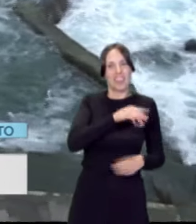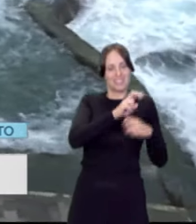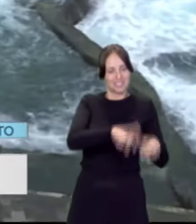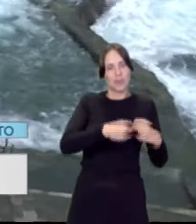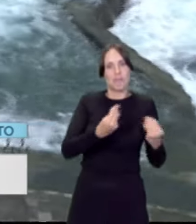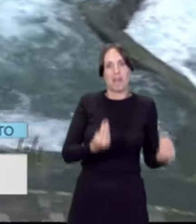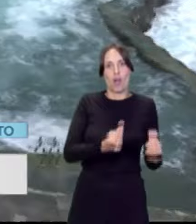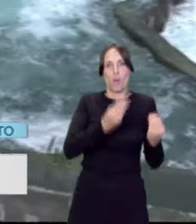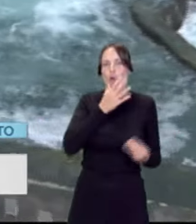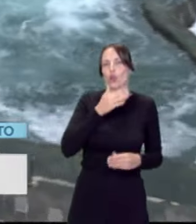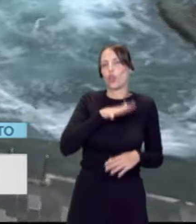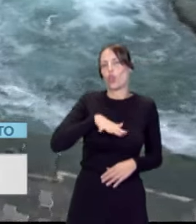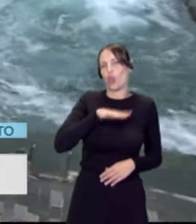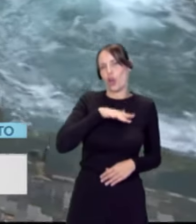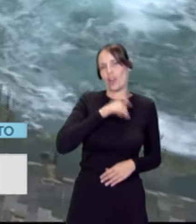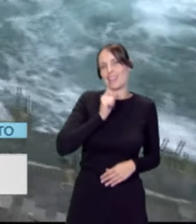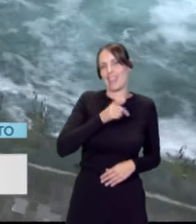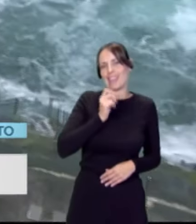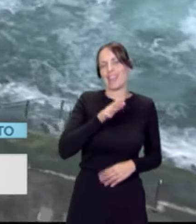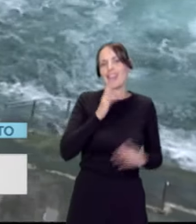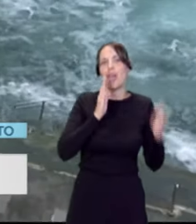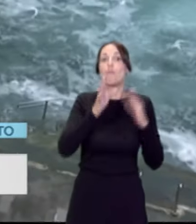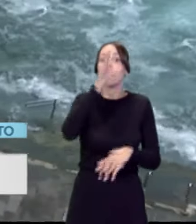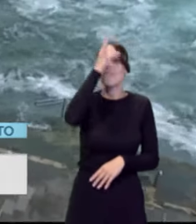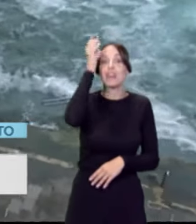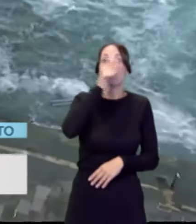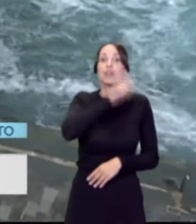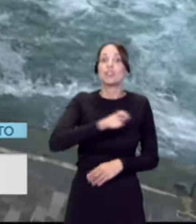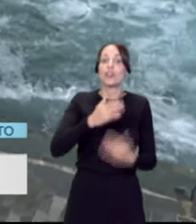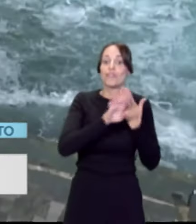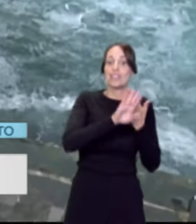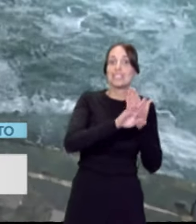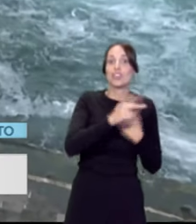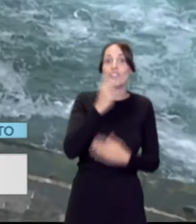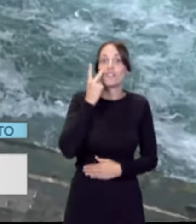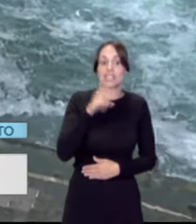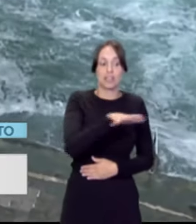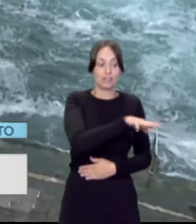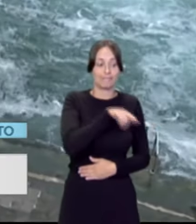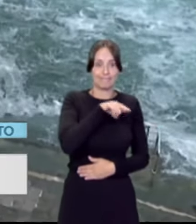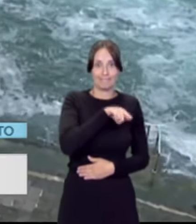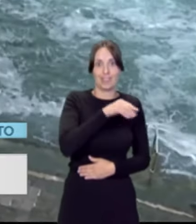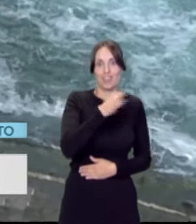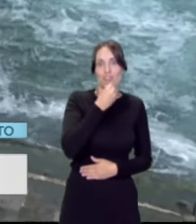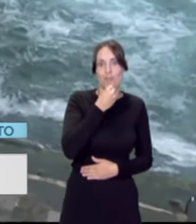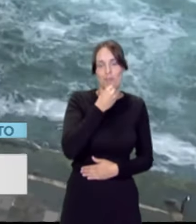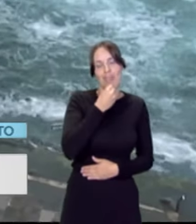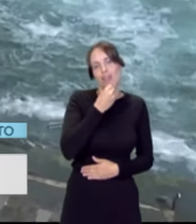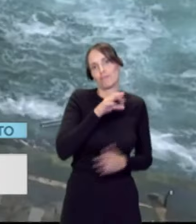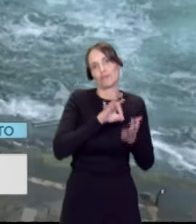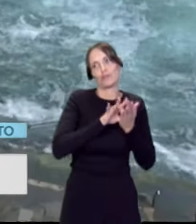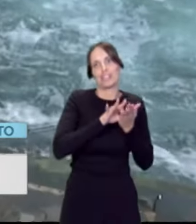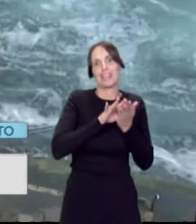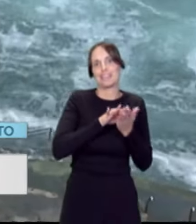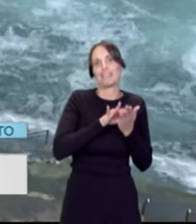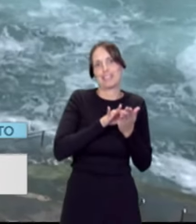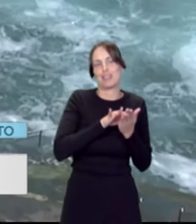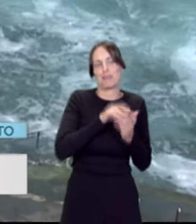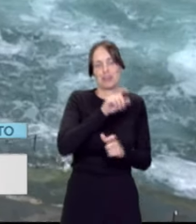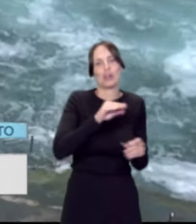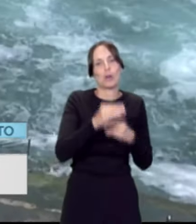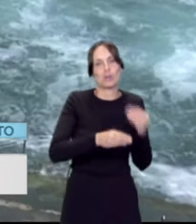muy frecuentada, sobre todo en los meses de verano, por vecinos y visitantes, que ofrece pues un servicio pues bastante recurrido